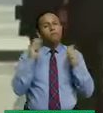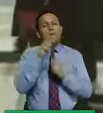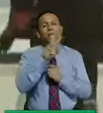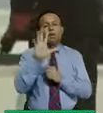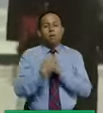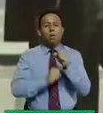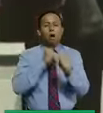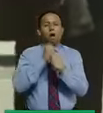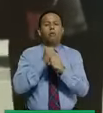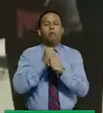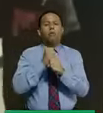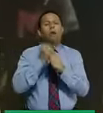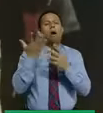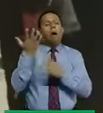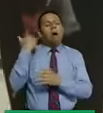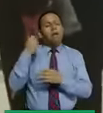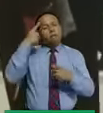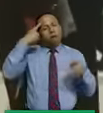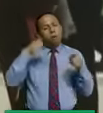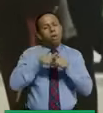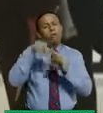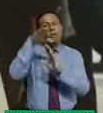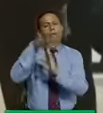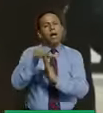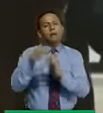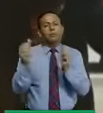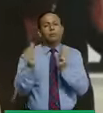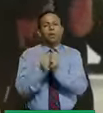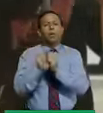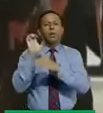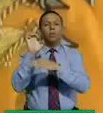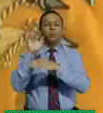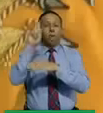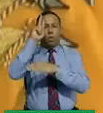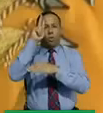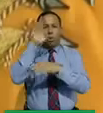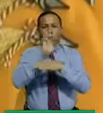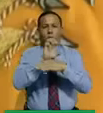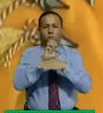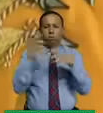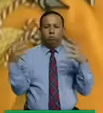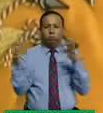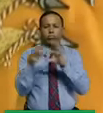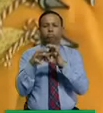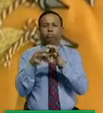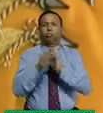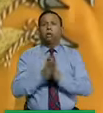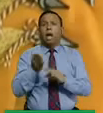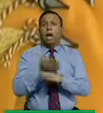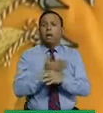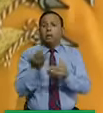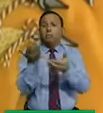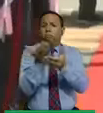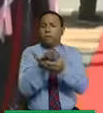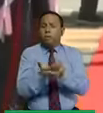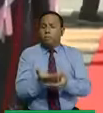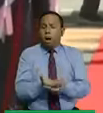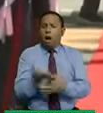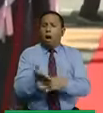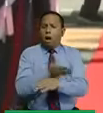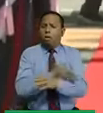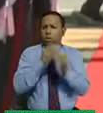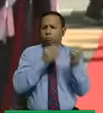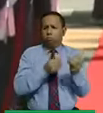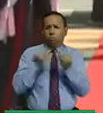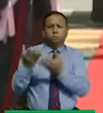El mandatario ecuatoriano no viajó con las manos vacías. En carpeta está la suscripción de varios acuerdos de cooperación para